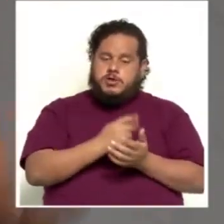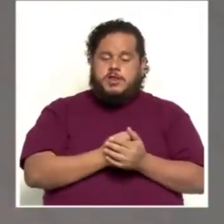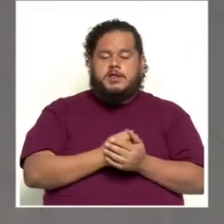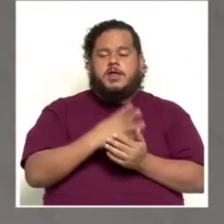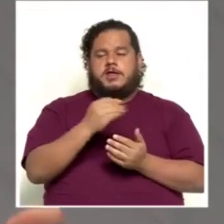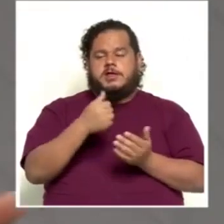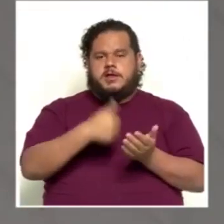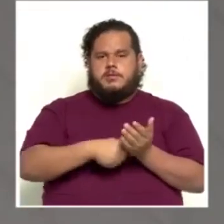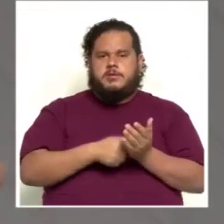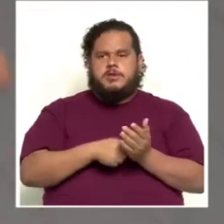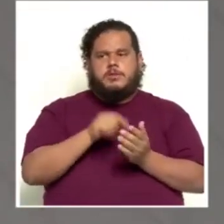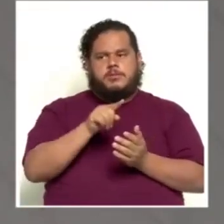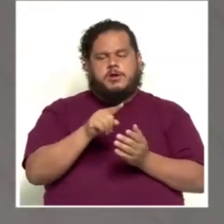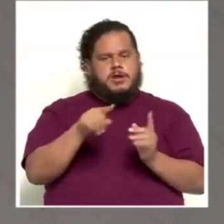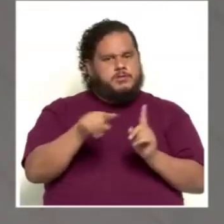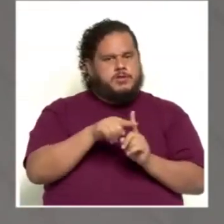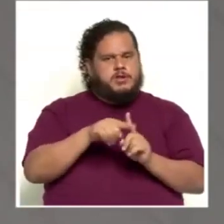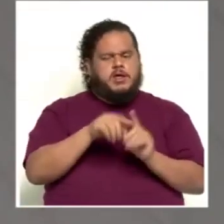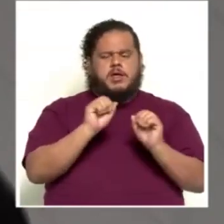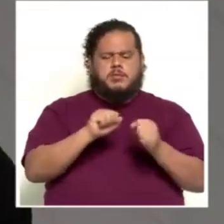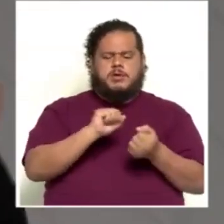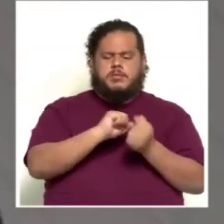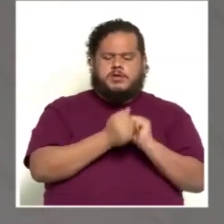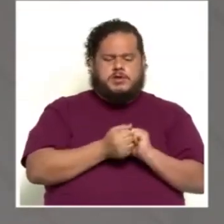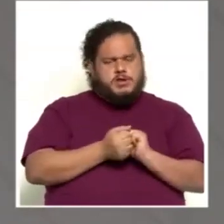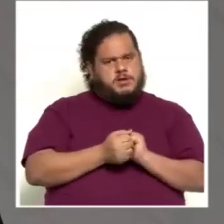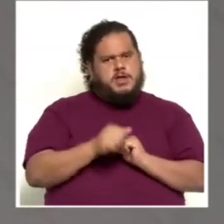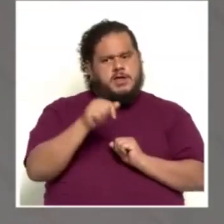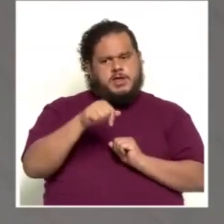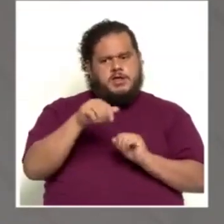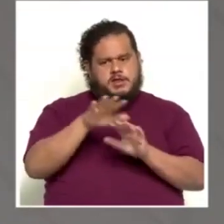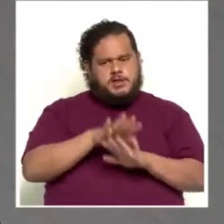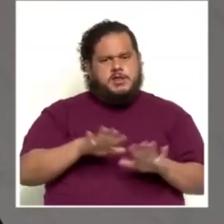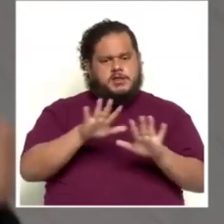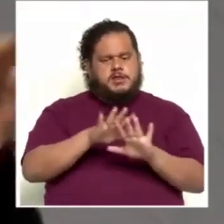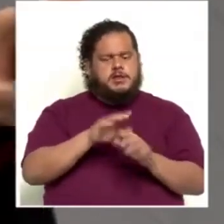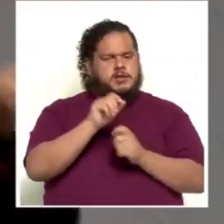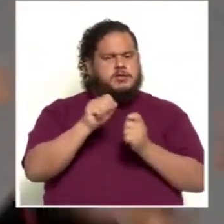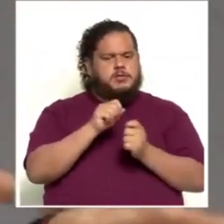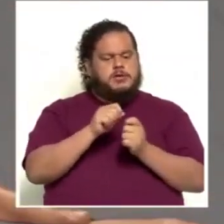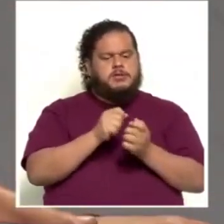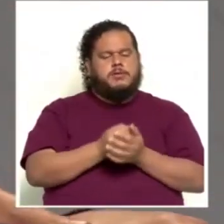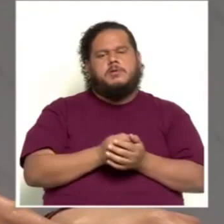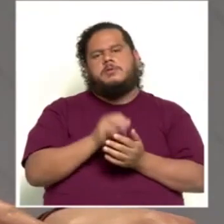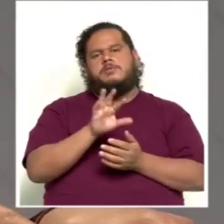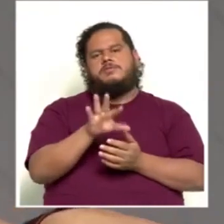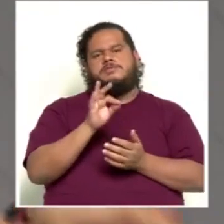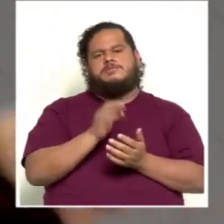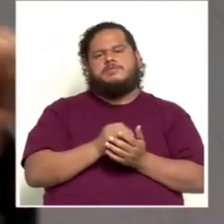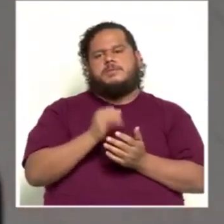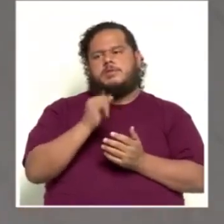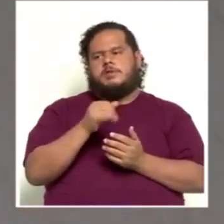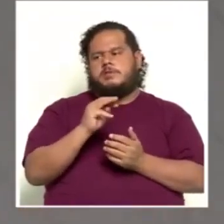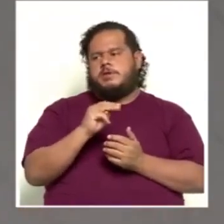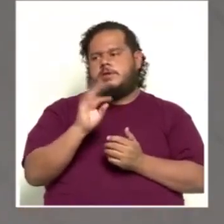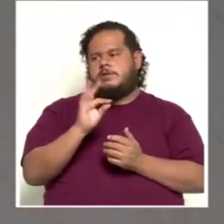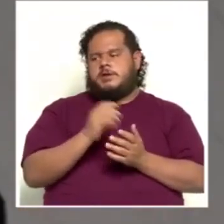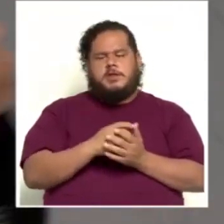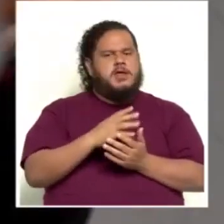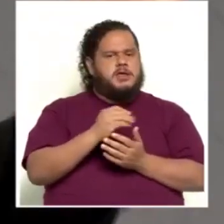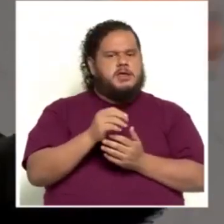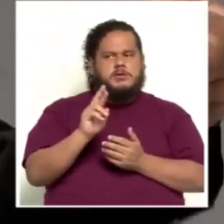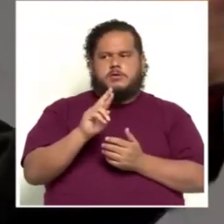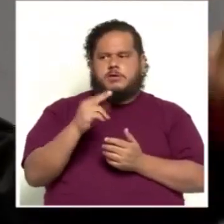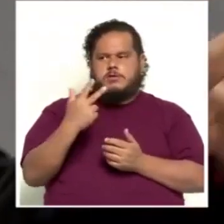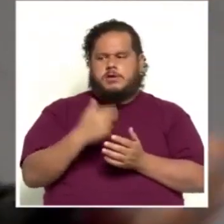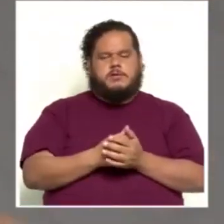por él en positivo, pueda convertirse en este escenario específico donde hay que escoger entre José María Figueres y Rodrigo Chávez,